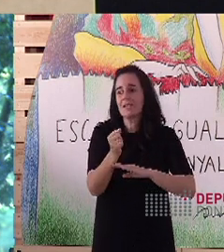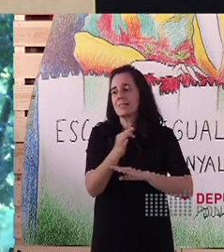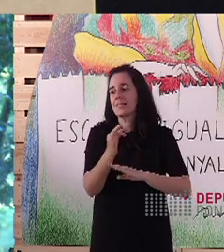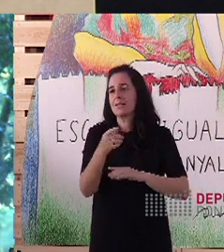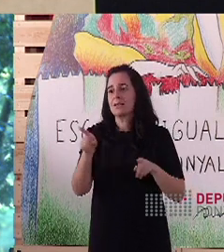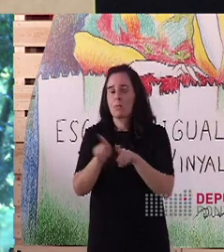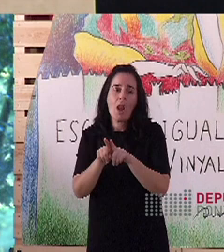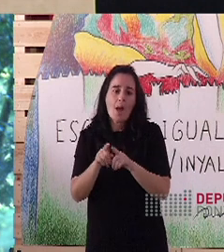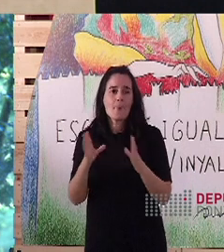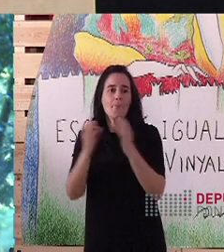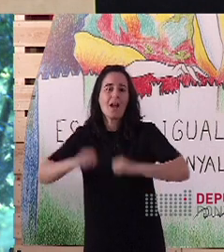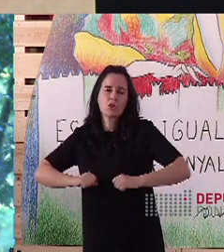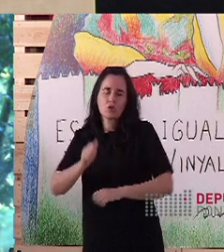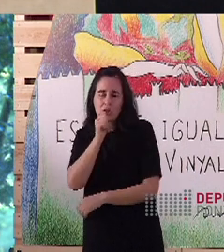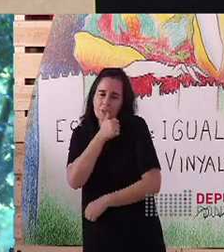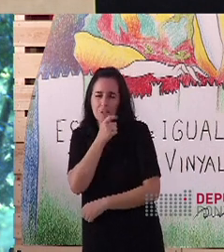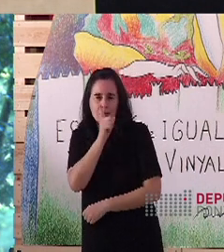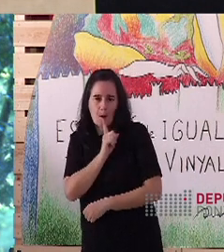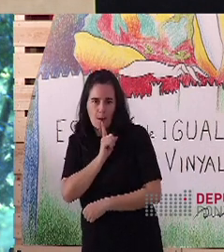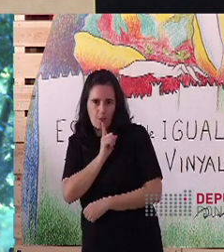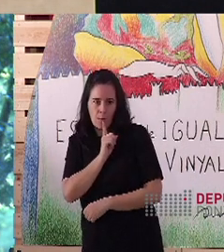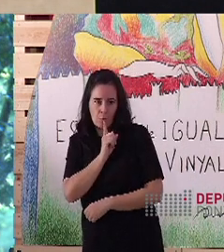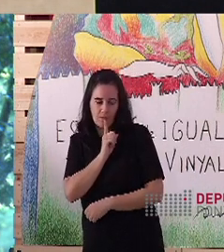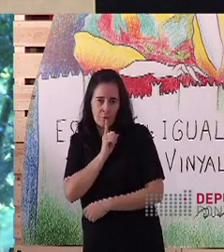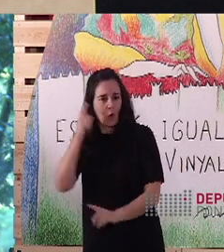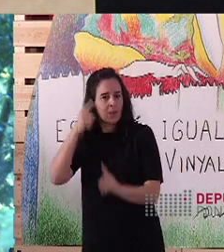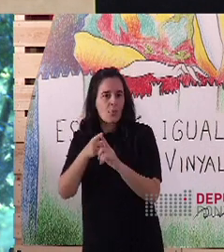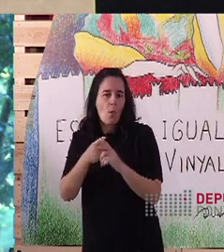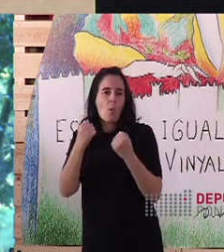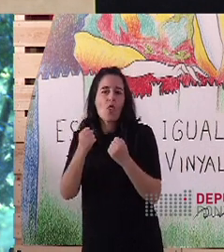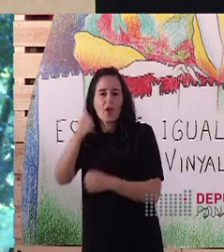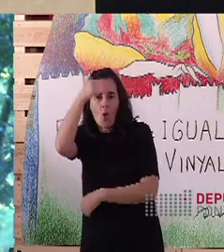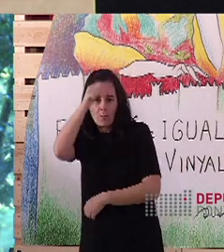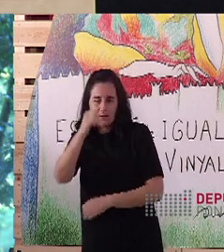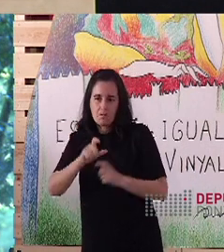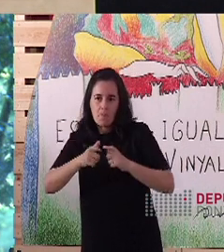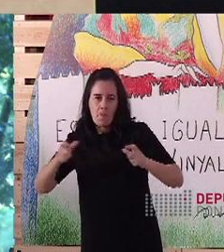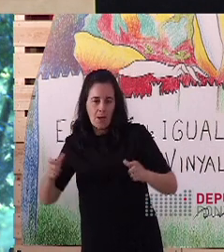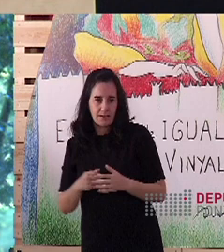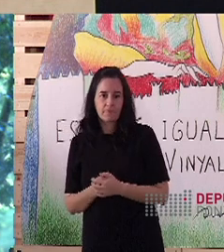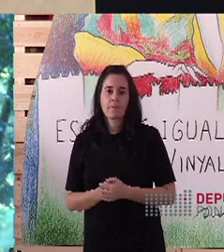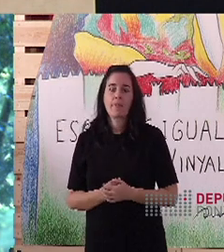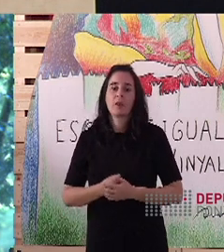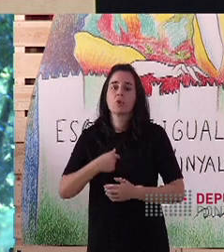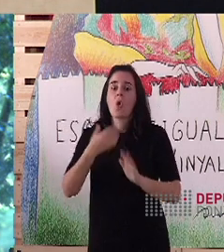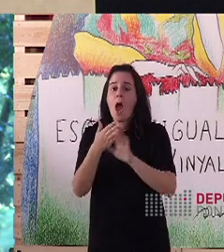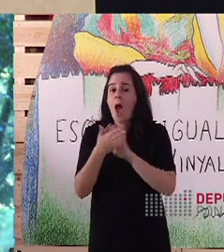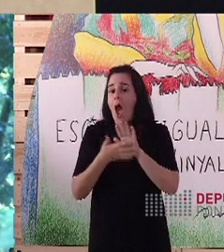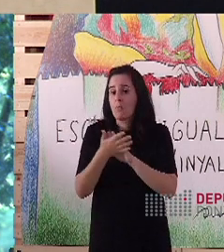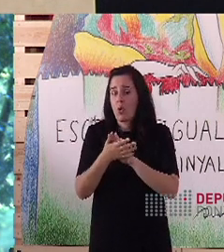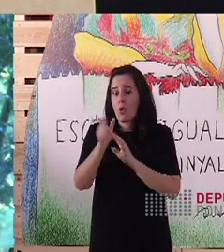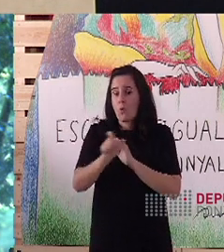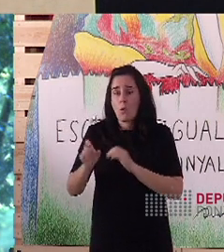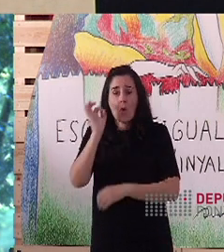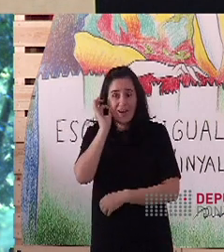varones sobre todas las mujeres. Y digo sobre todas porque sobre aquellas que no ejercen una violencia explícitamente